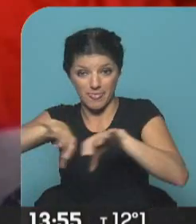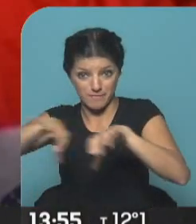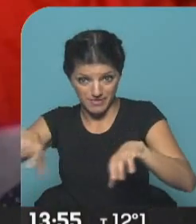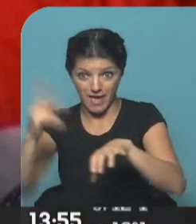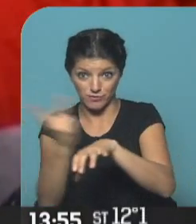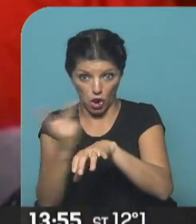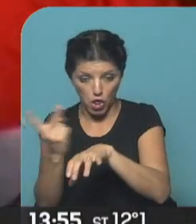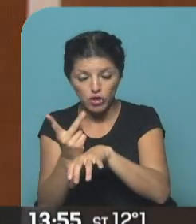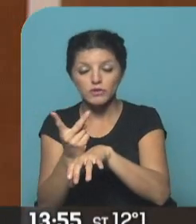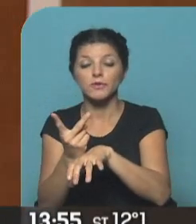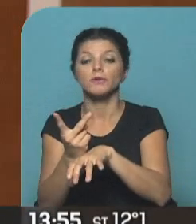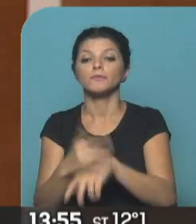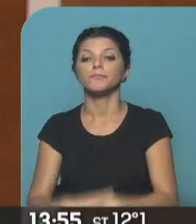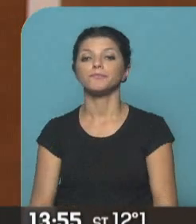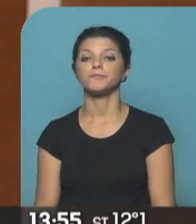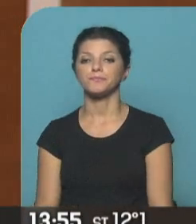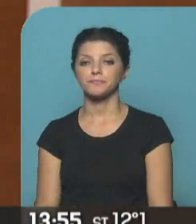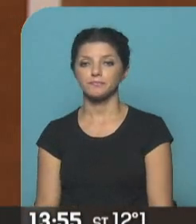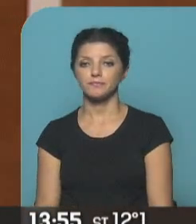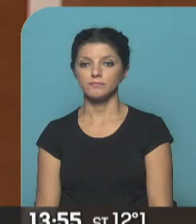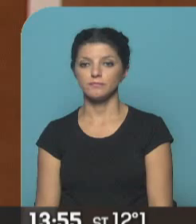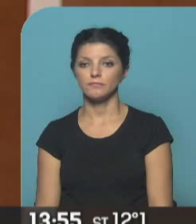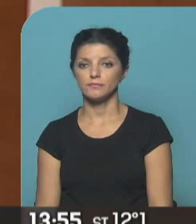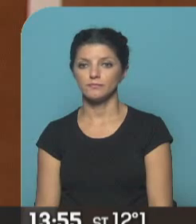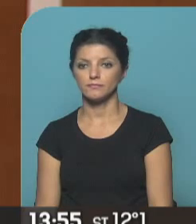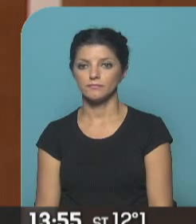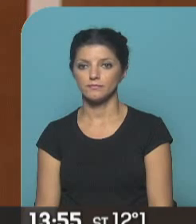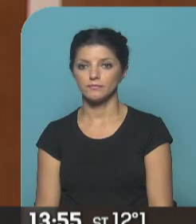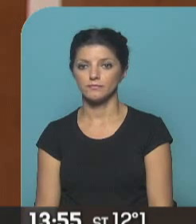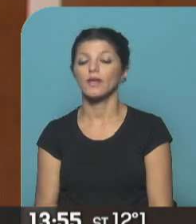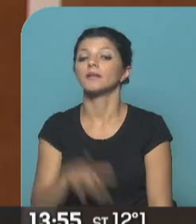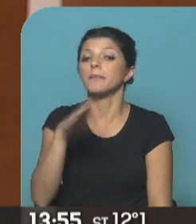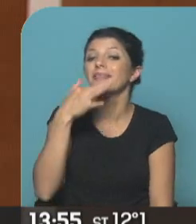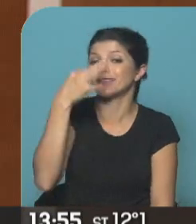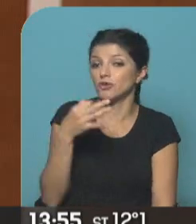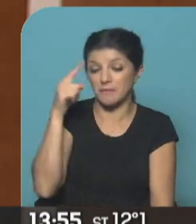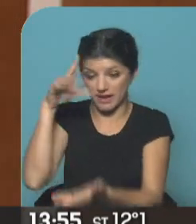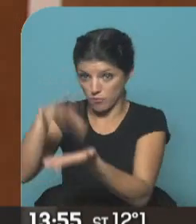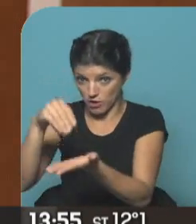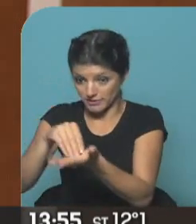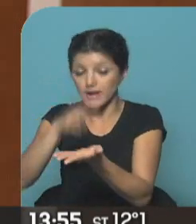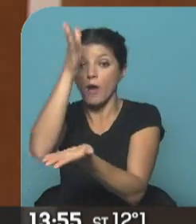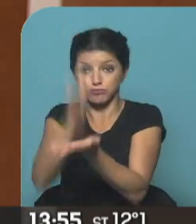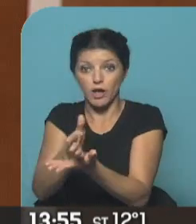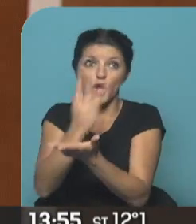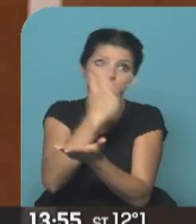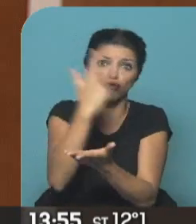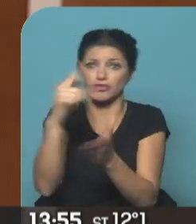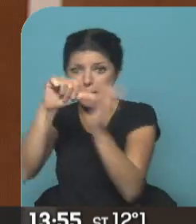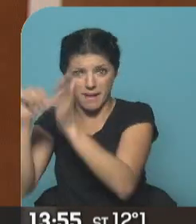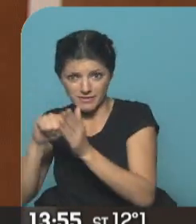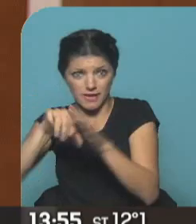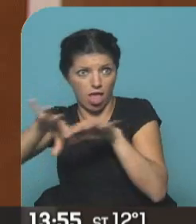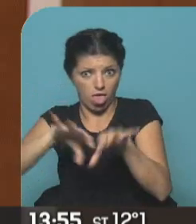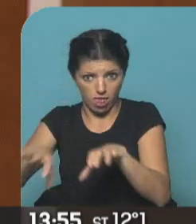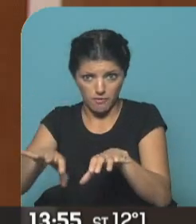región, y la decisión de Lord Mountbatten de dividir ese territorio en 2, 3 países, como